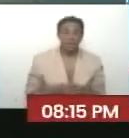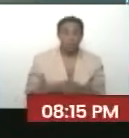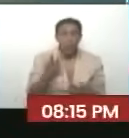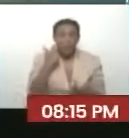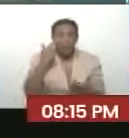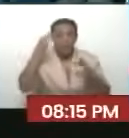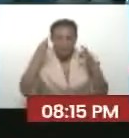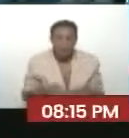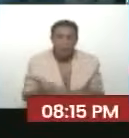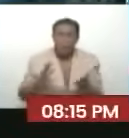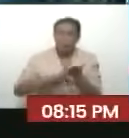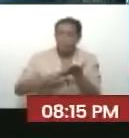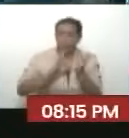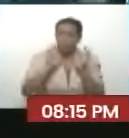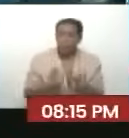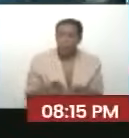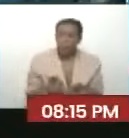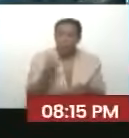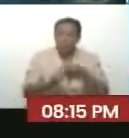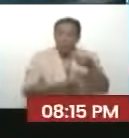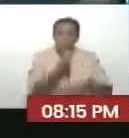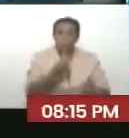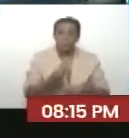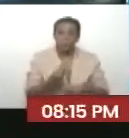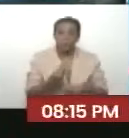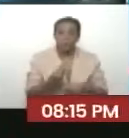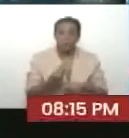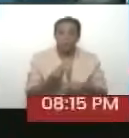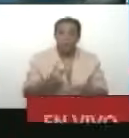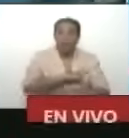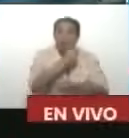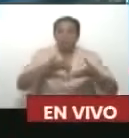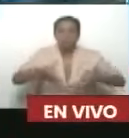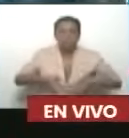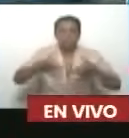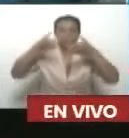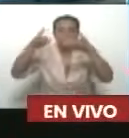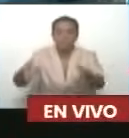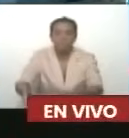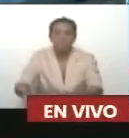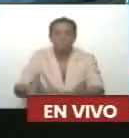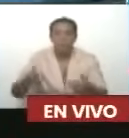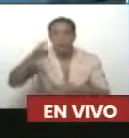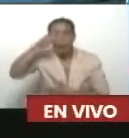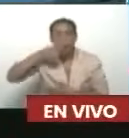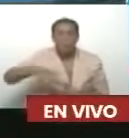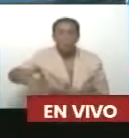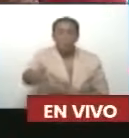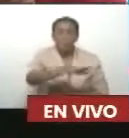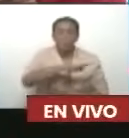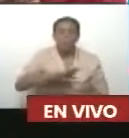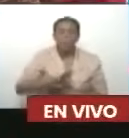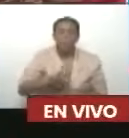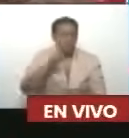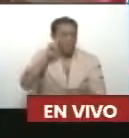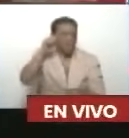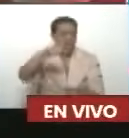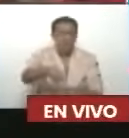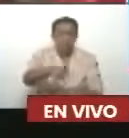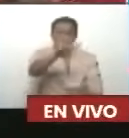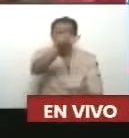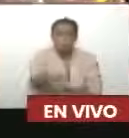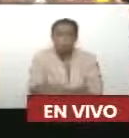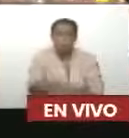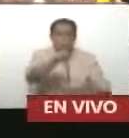algo que queremos que funcione, entregámosle el poder al pueblo, directo,